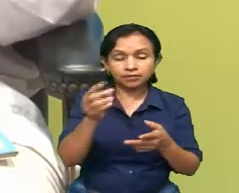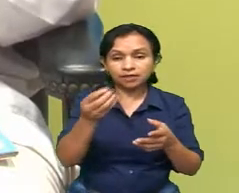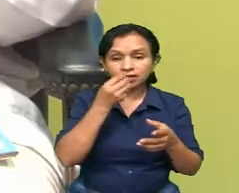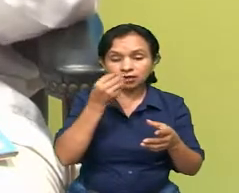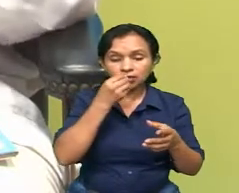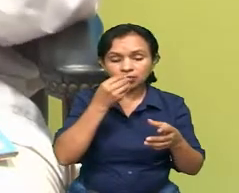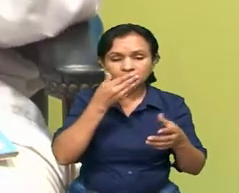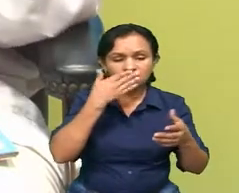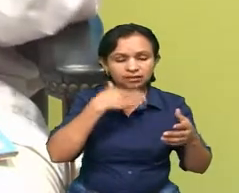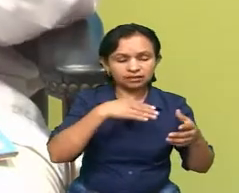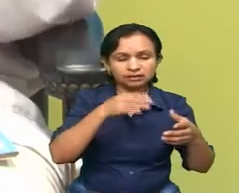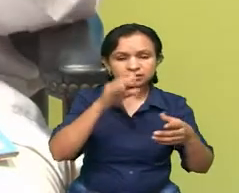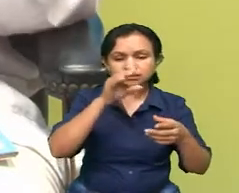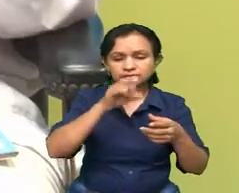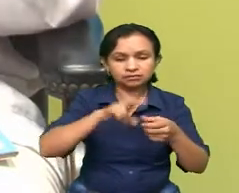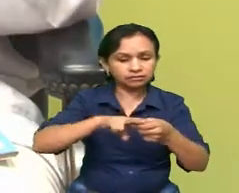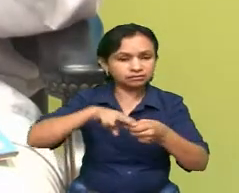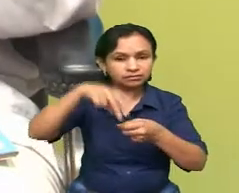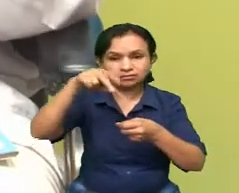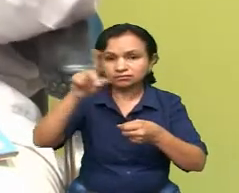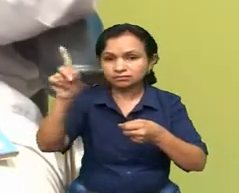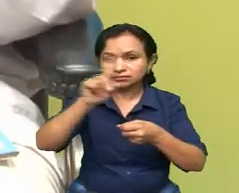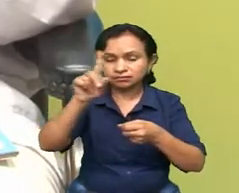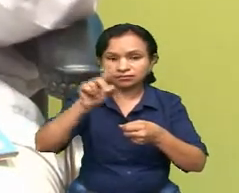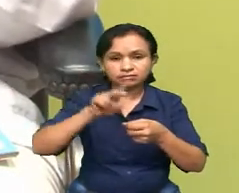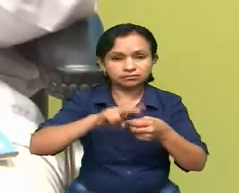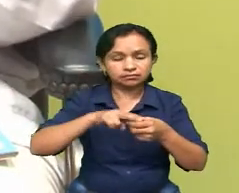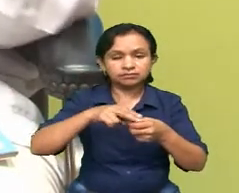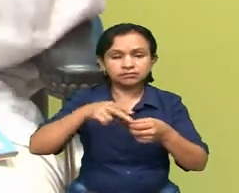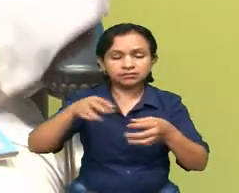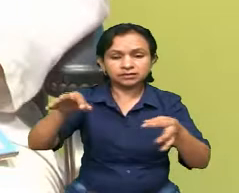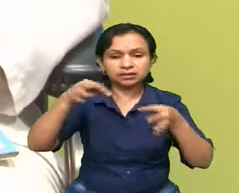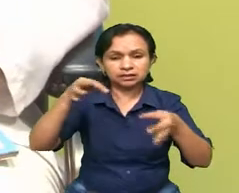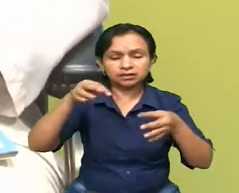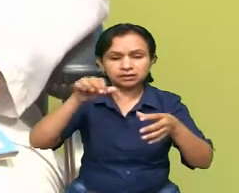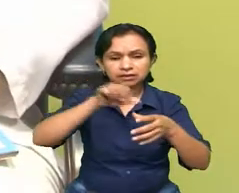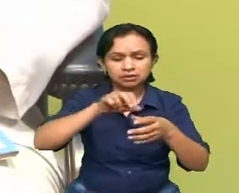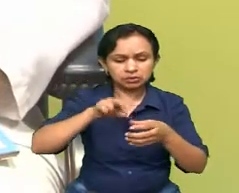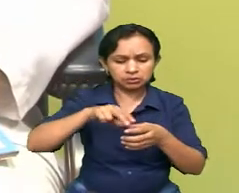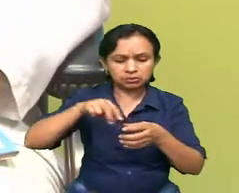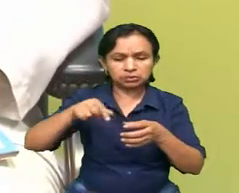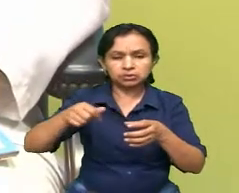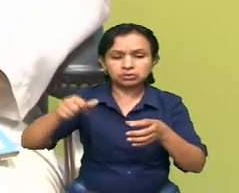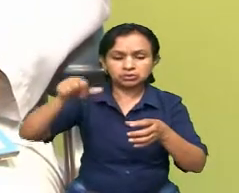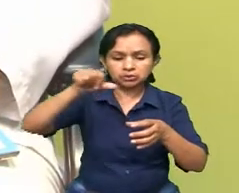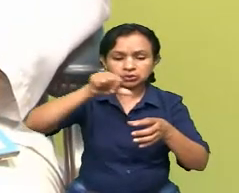¿verdad? Gaseosa. ¿Qué hablamos de alimentos chatarra? Sopas Maggi, sopas Maruchan,